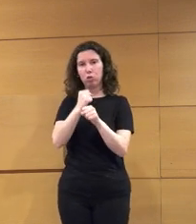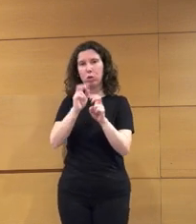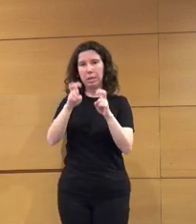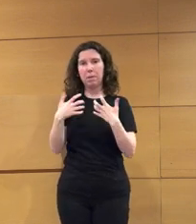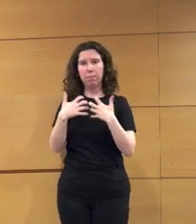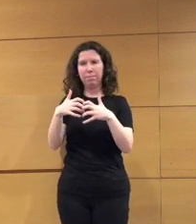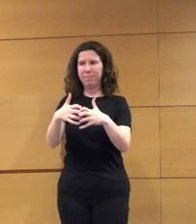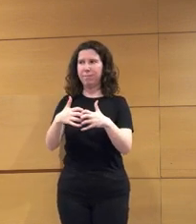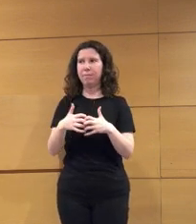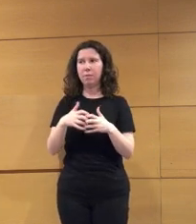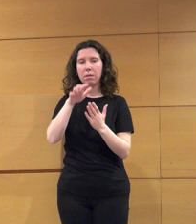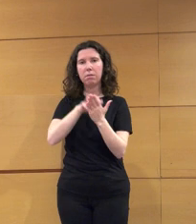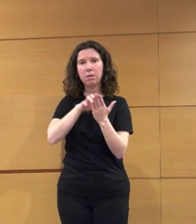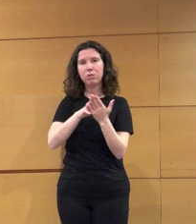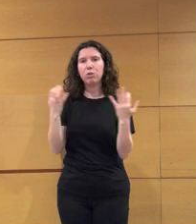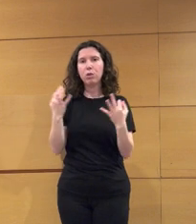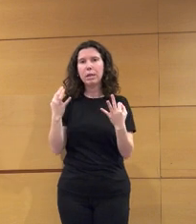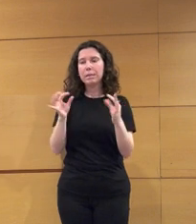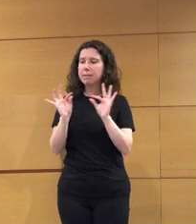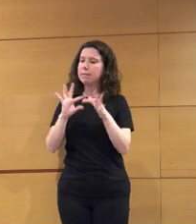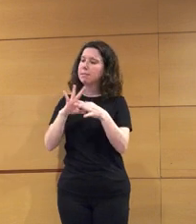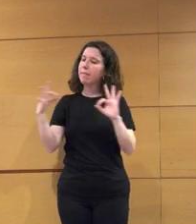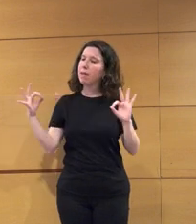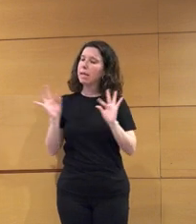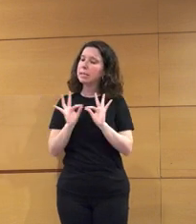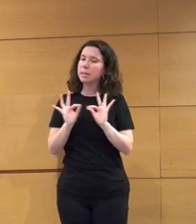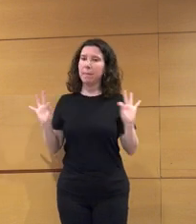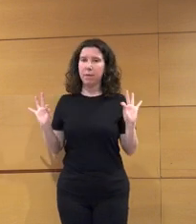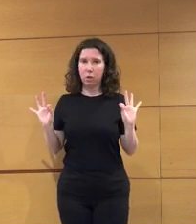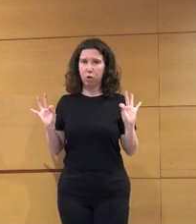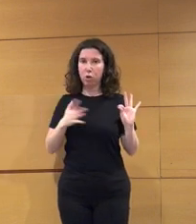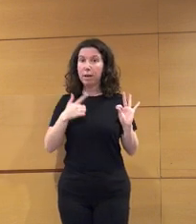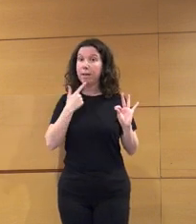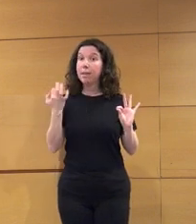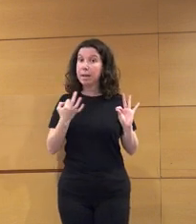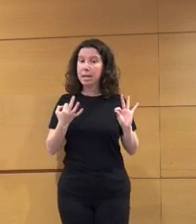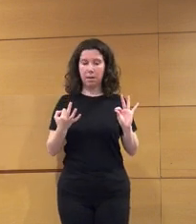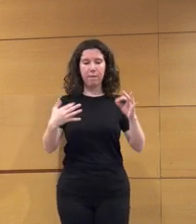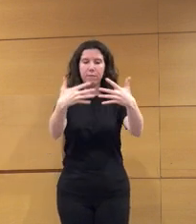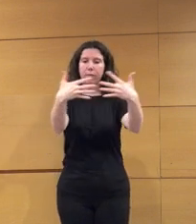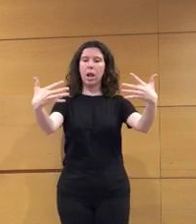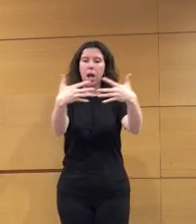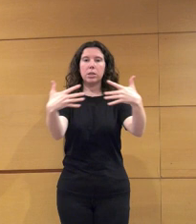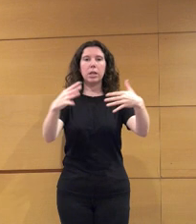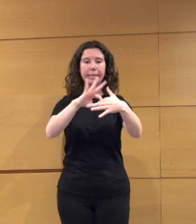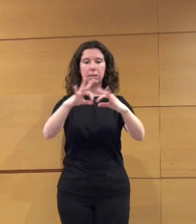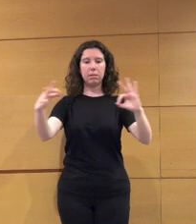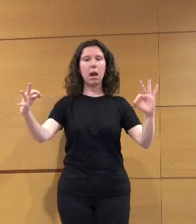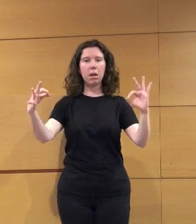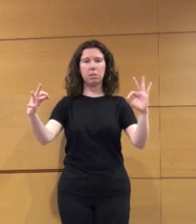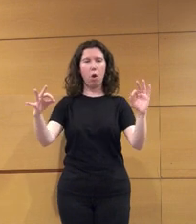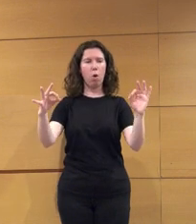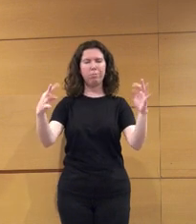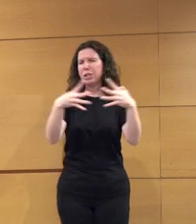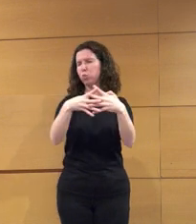llama simplificación sintáctica, que consiste a remover barreras sintácticas, es decir, oraciones que tienen construcciones muy